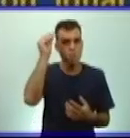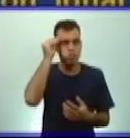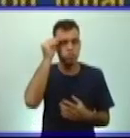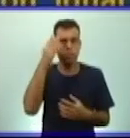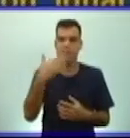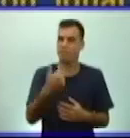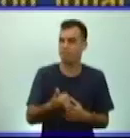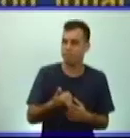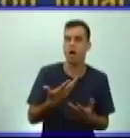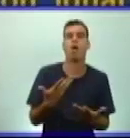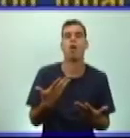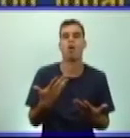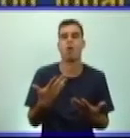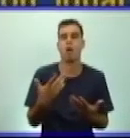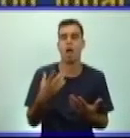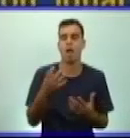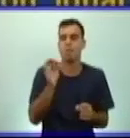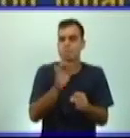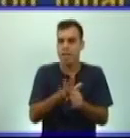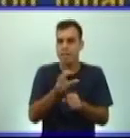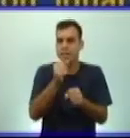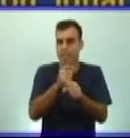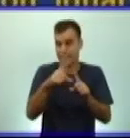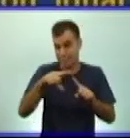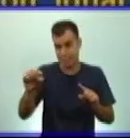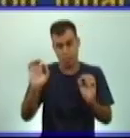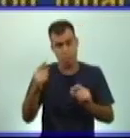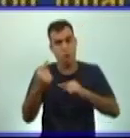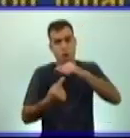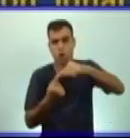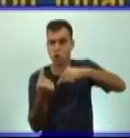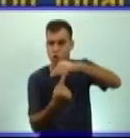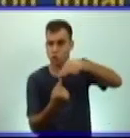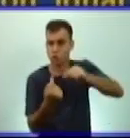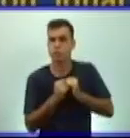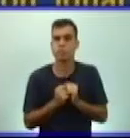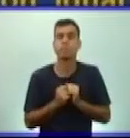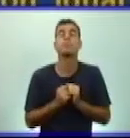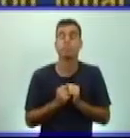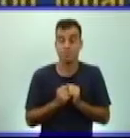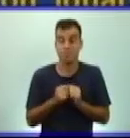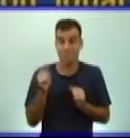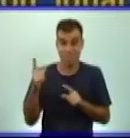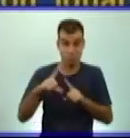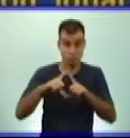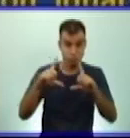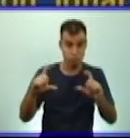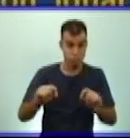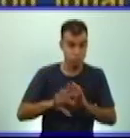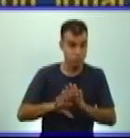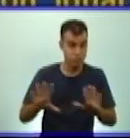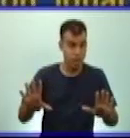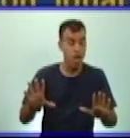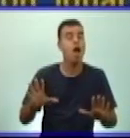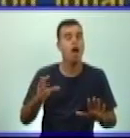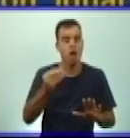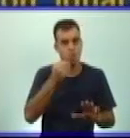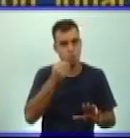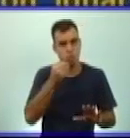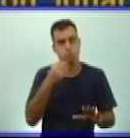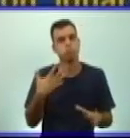de trabajar la rotación de los cuerpos. Con este concepto yo creo ya que estamos en